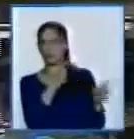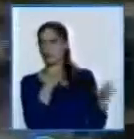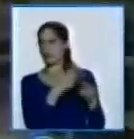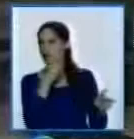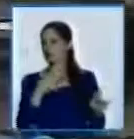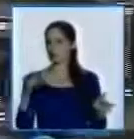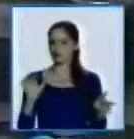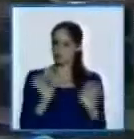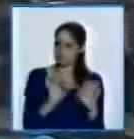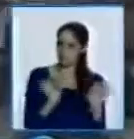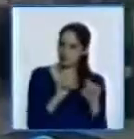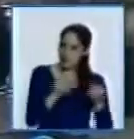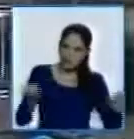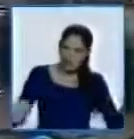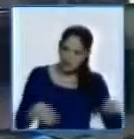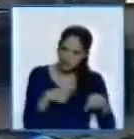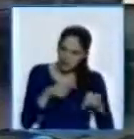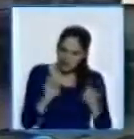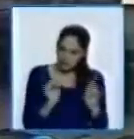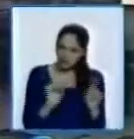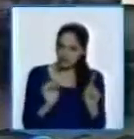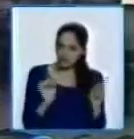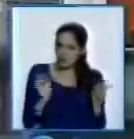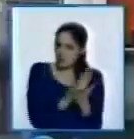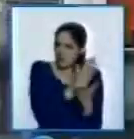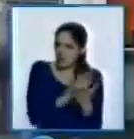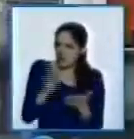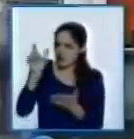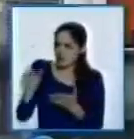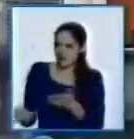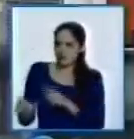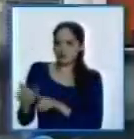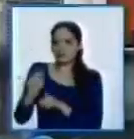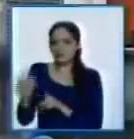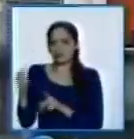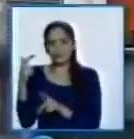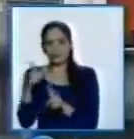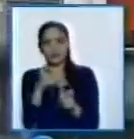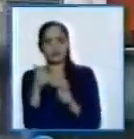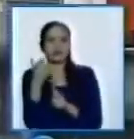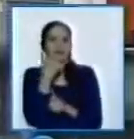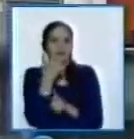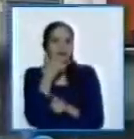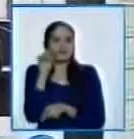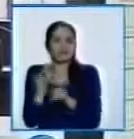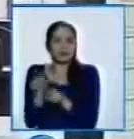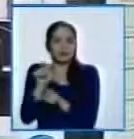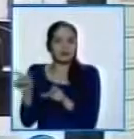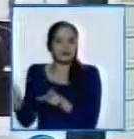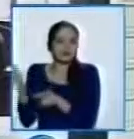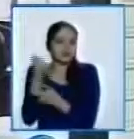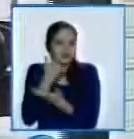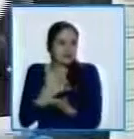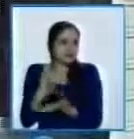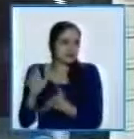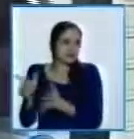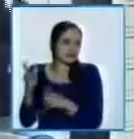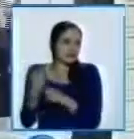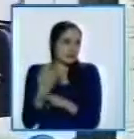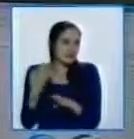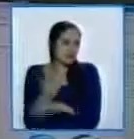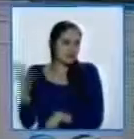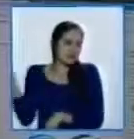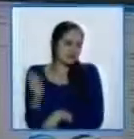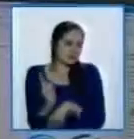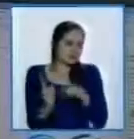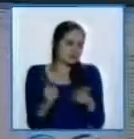el establecimiento no tiene nada que ver, es decir, el establecimiento es ajeno a lo que pasó ese día. Lamentablemente se encontraron personas que tenían sus